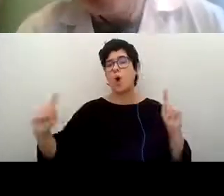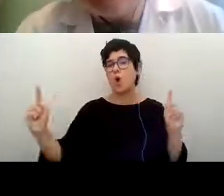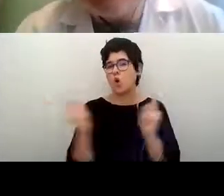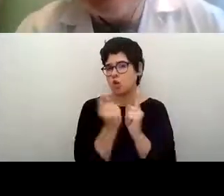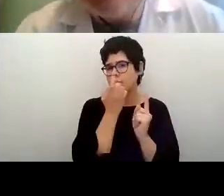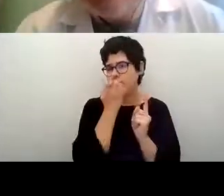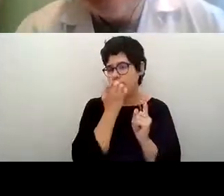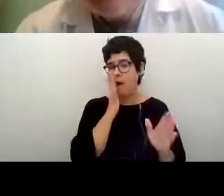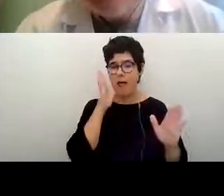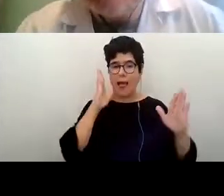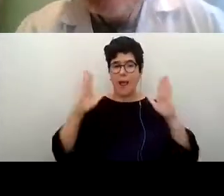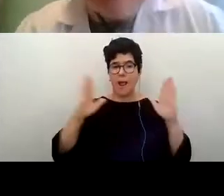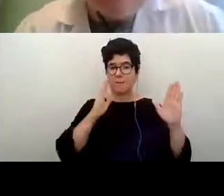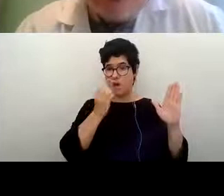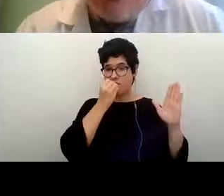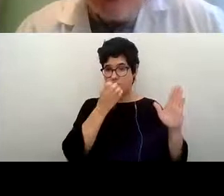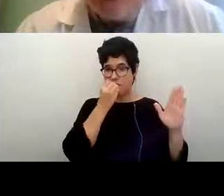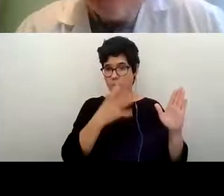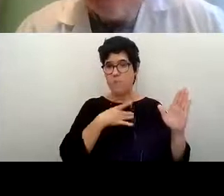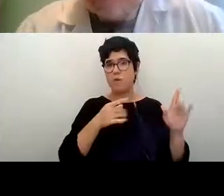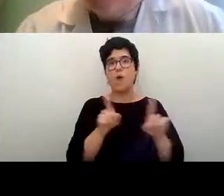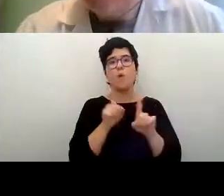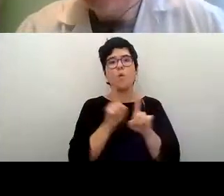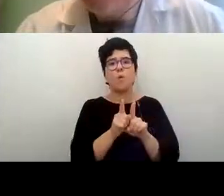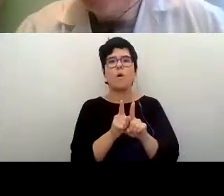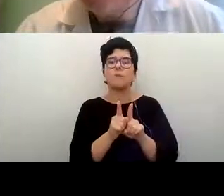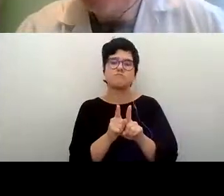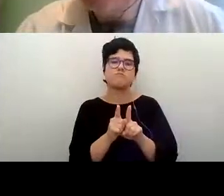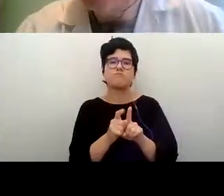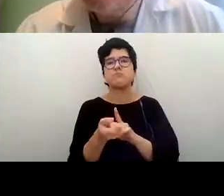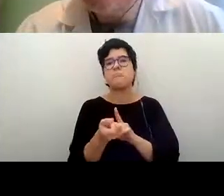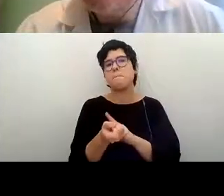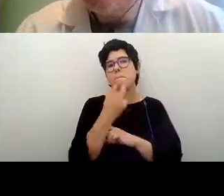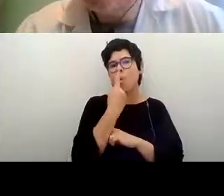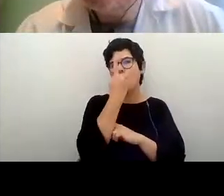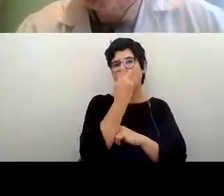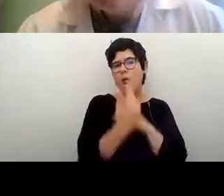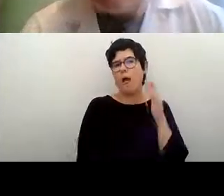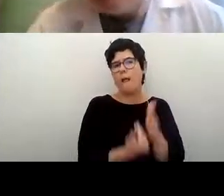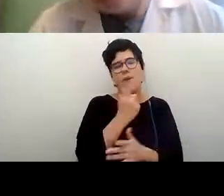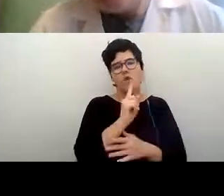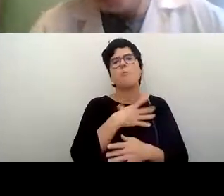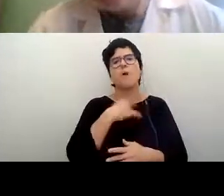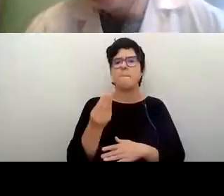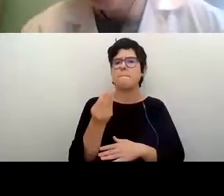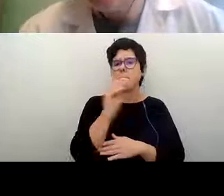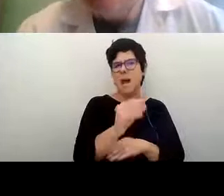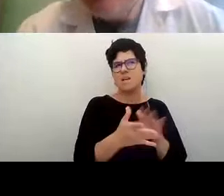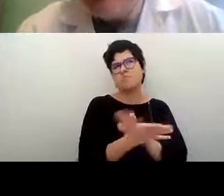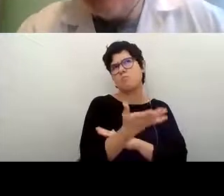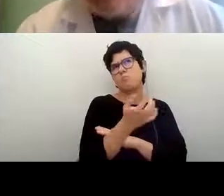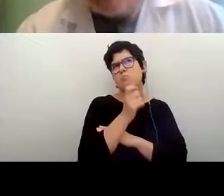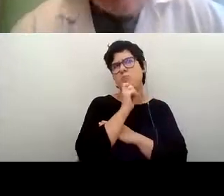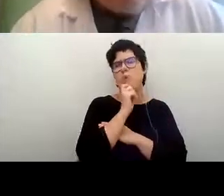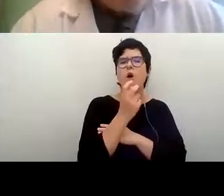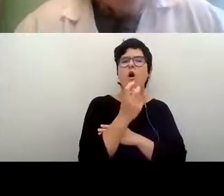buen momento para realizar una pauta así, podemos aumentar esa dosis aumentar la dosis a 2, 3